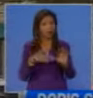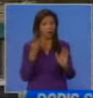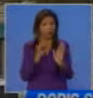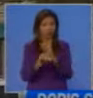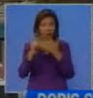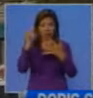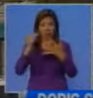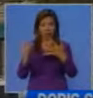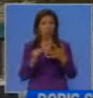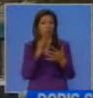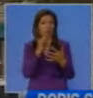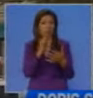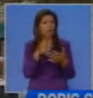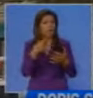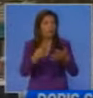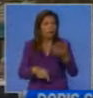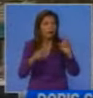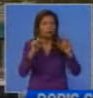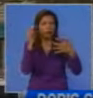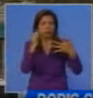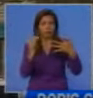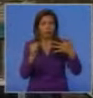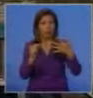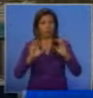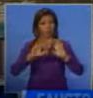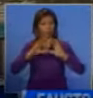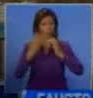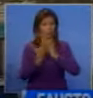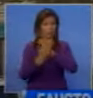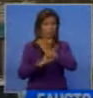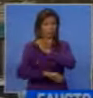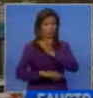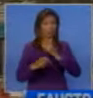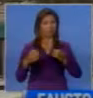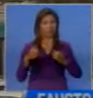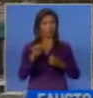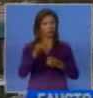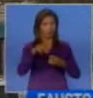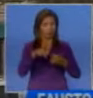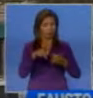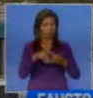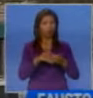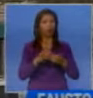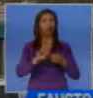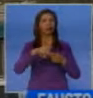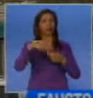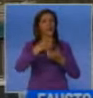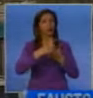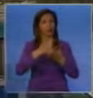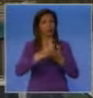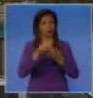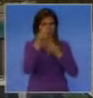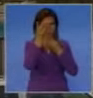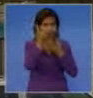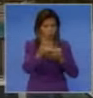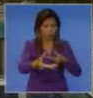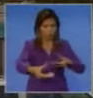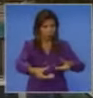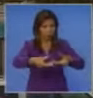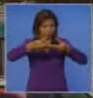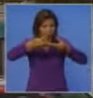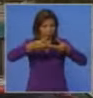momento no han sido precisados, el Comité de Disciplina de Alianza País deberá reportar un informe en las próximas semanas para ser